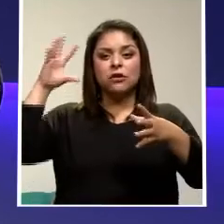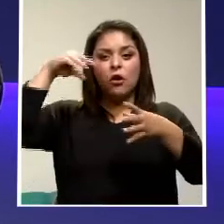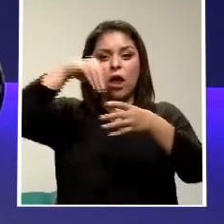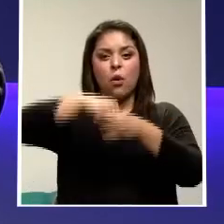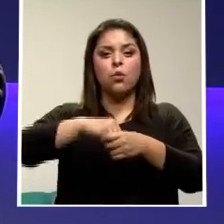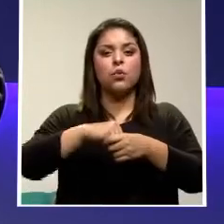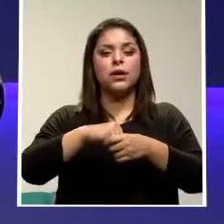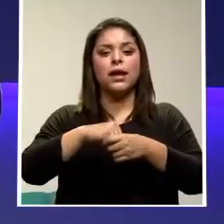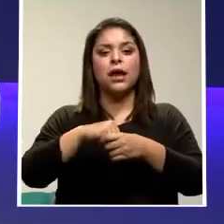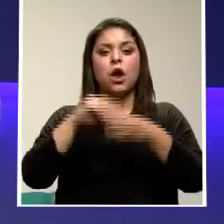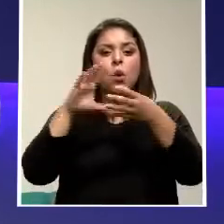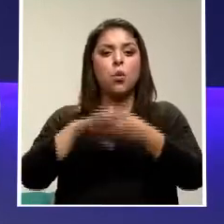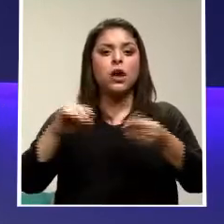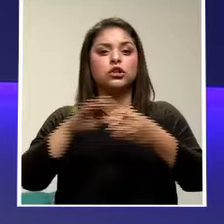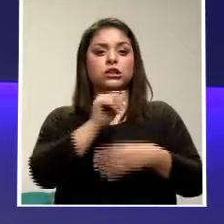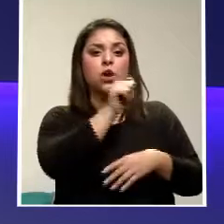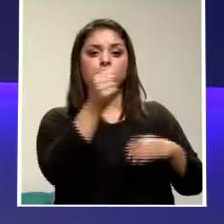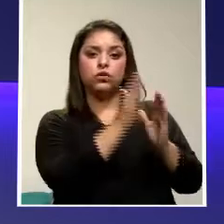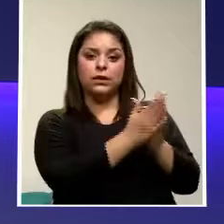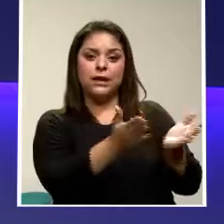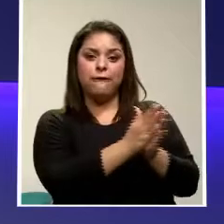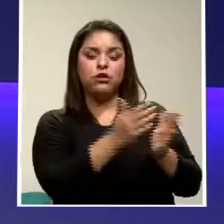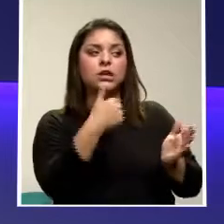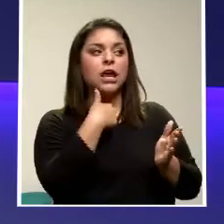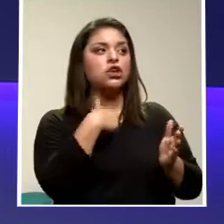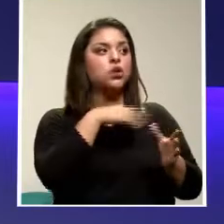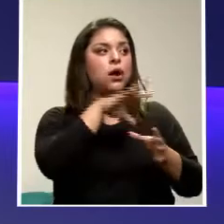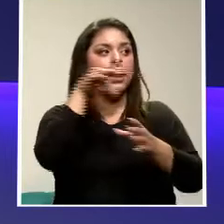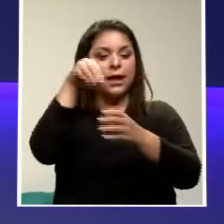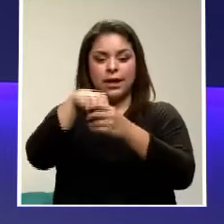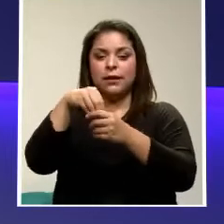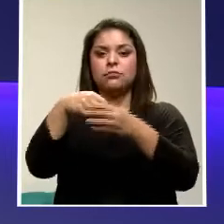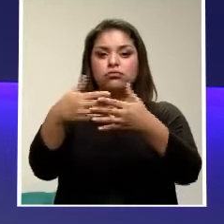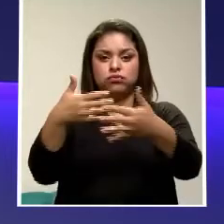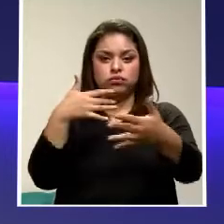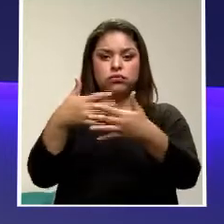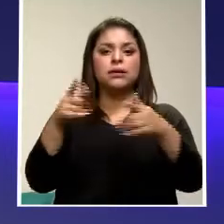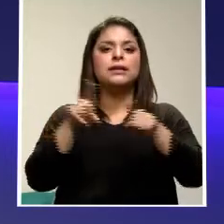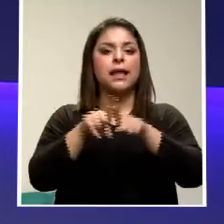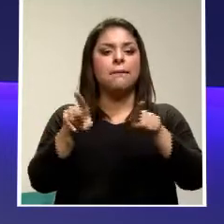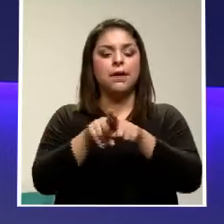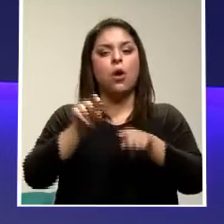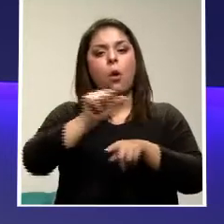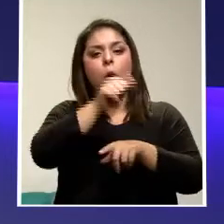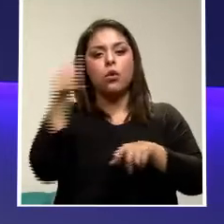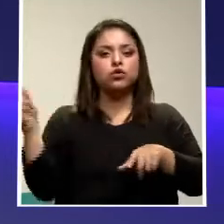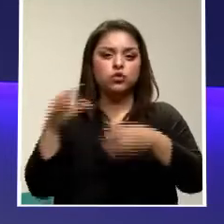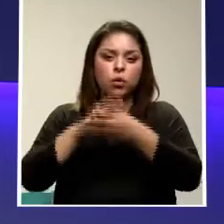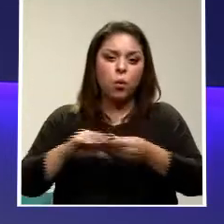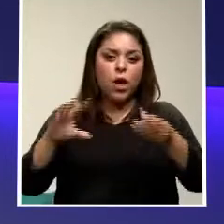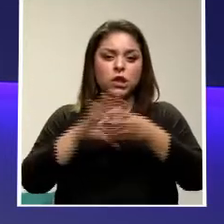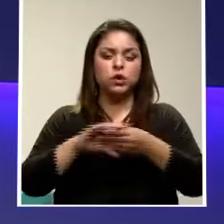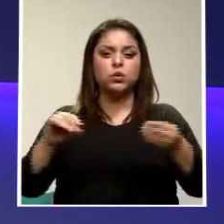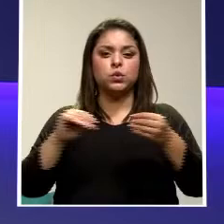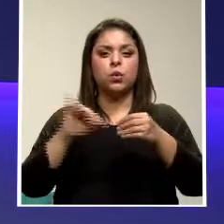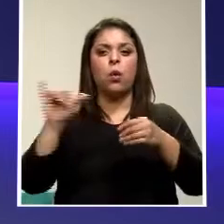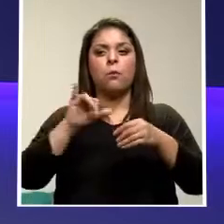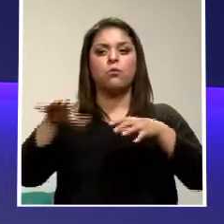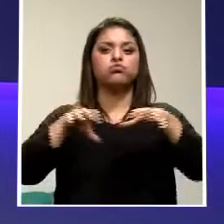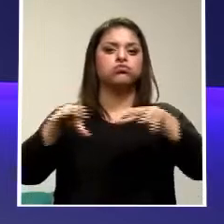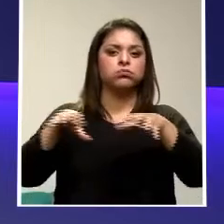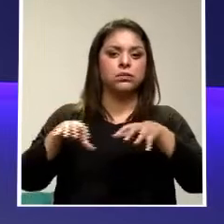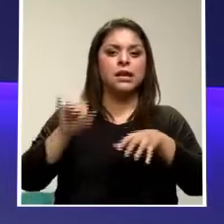libros que había publicado anteriormente, así como también algunos cuentos inéditos. Se trata como de una especie de, vamos a llamarlo